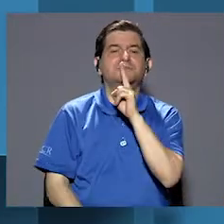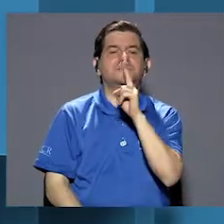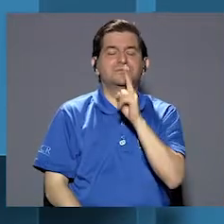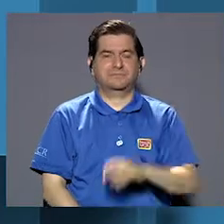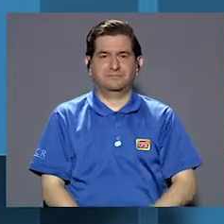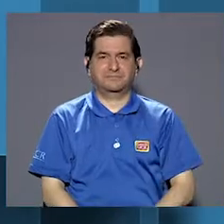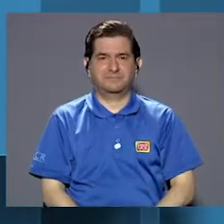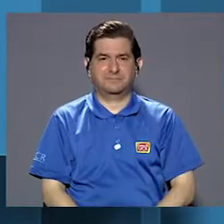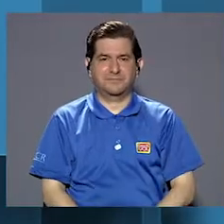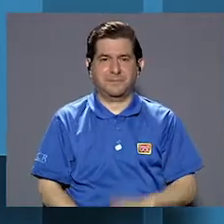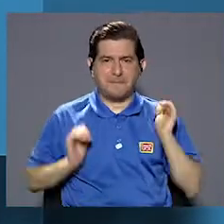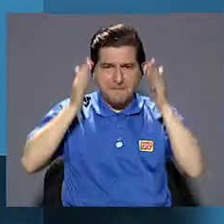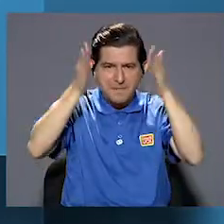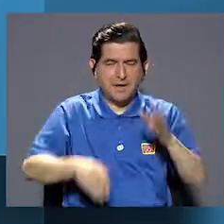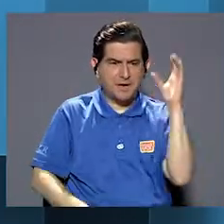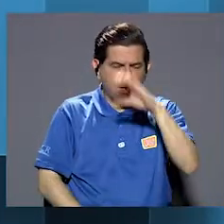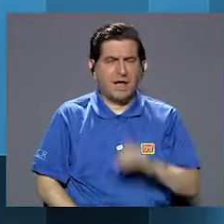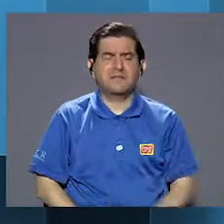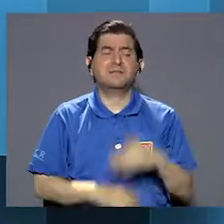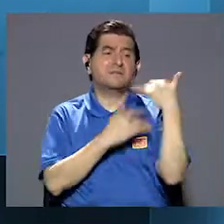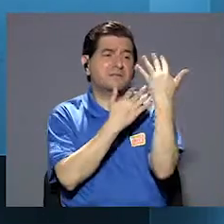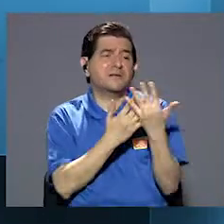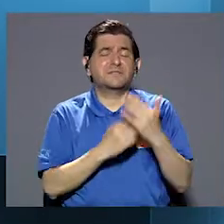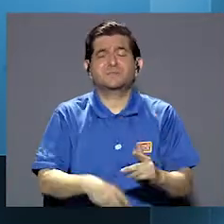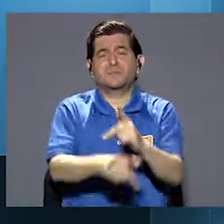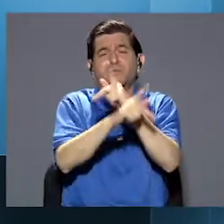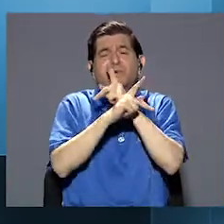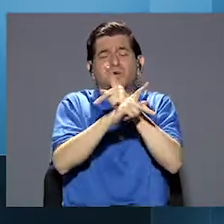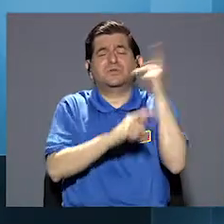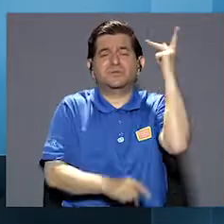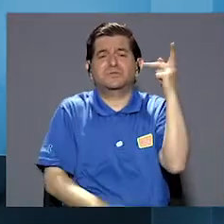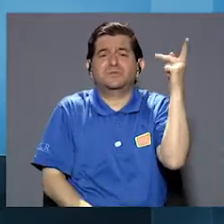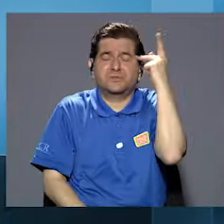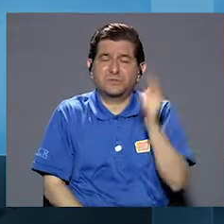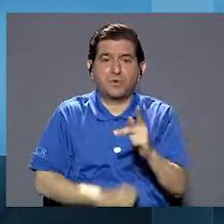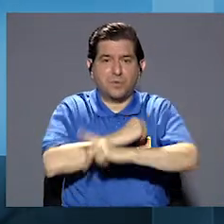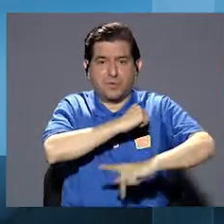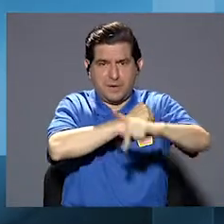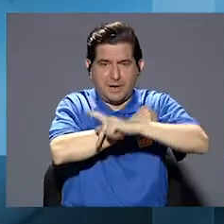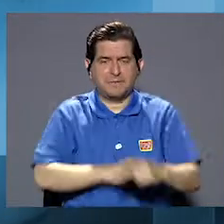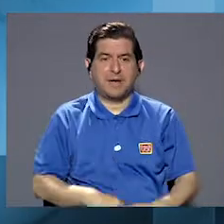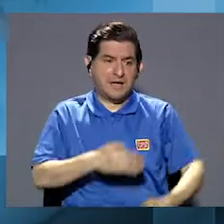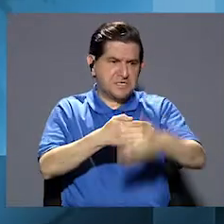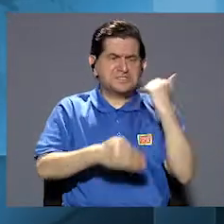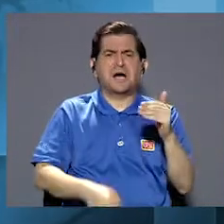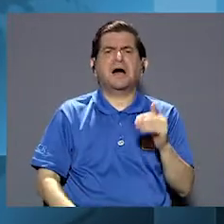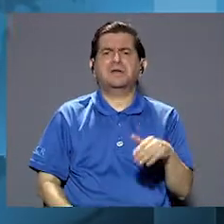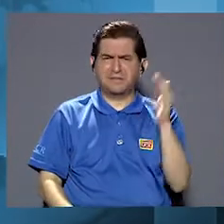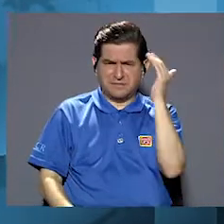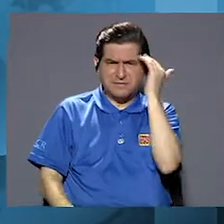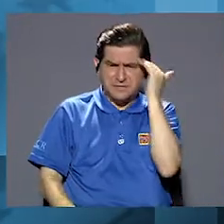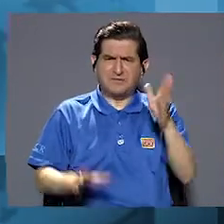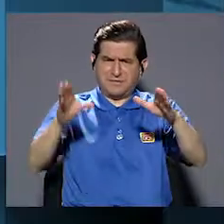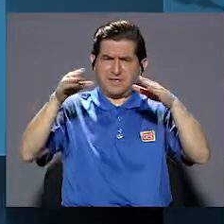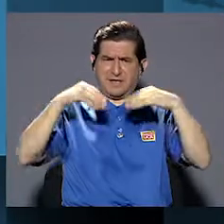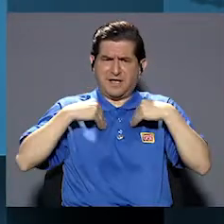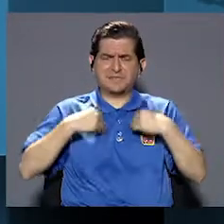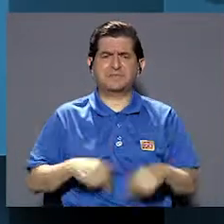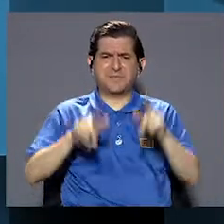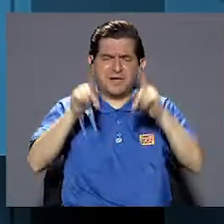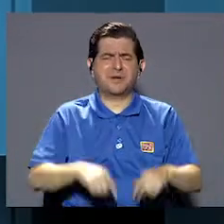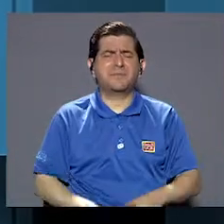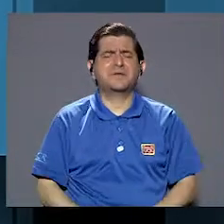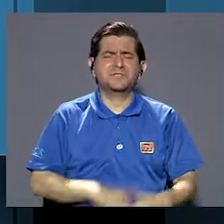Honduras. Los migrantes buscan con esperanza el asilo político en una nación antes conocida por acoger a